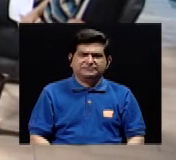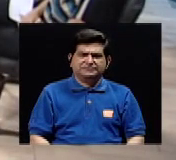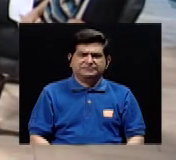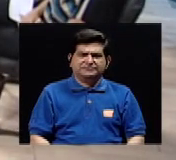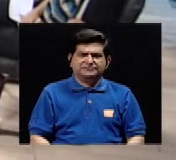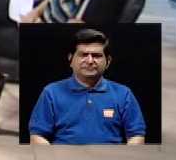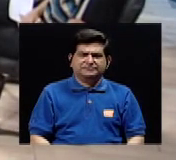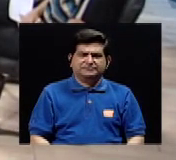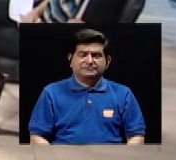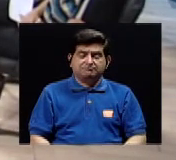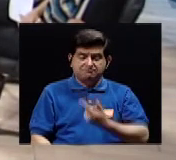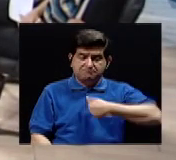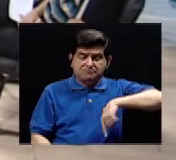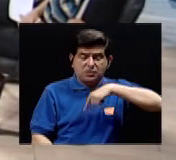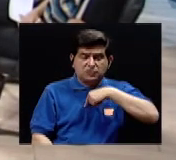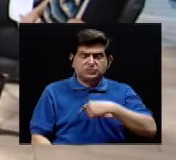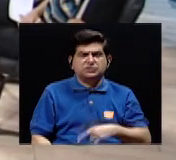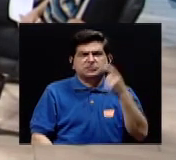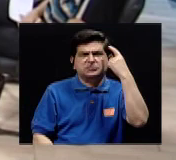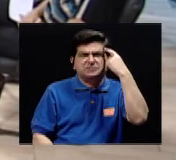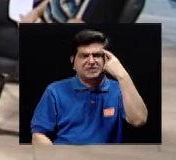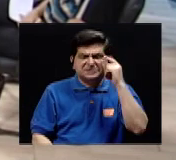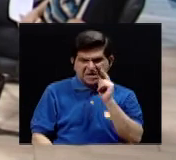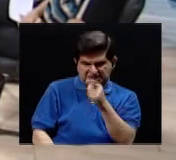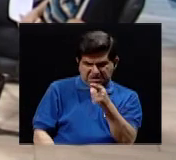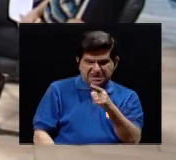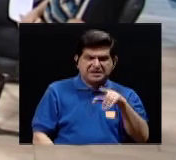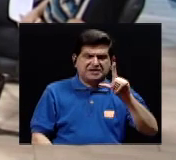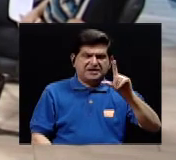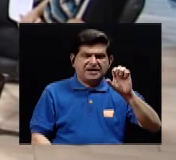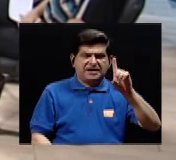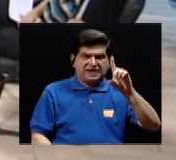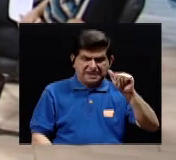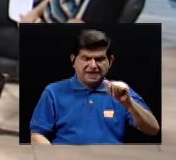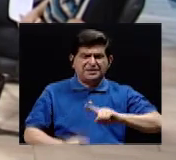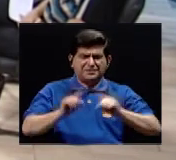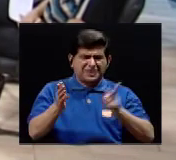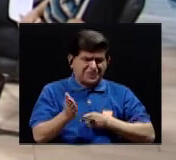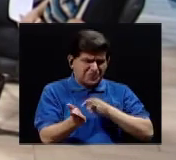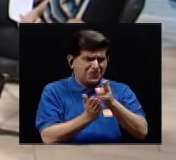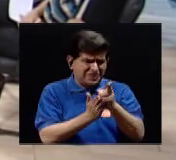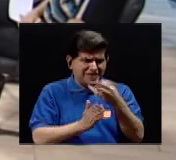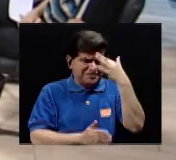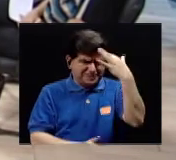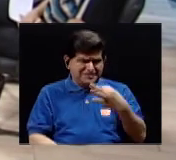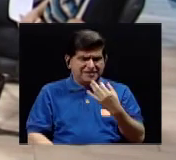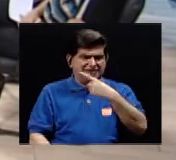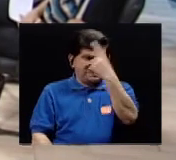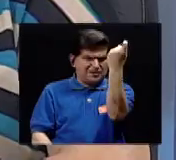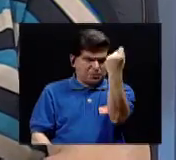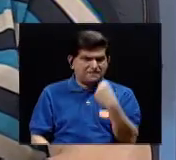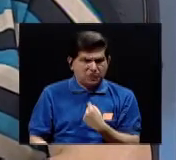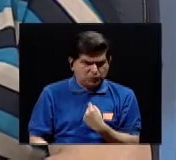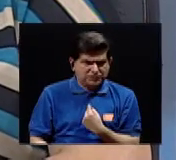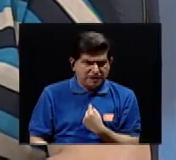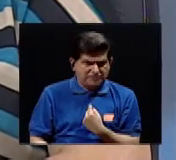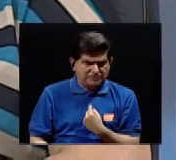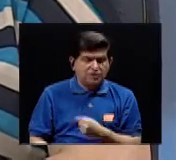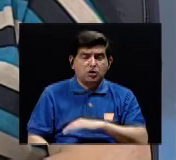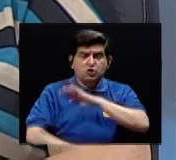Y optamos por Leda, pero sinceramente, creo que si nos preguntan que